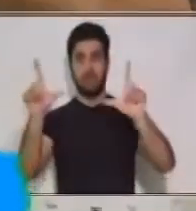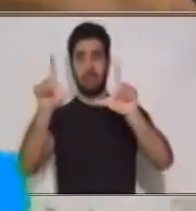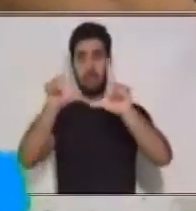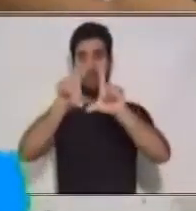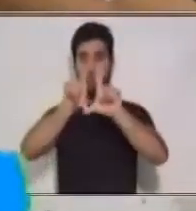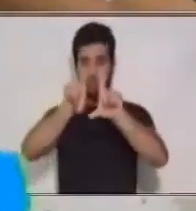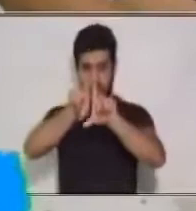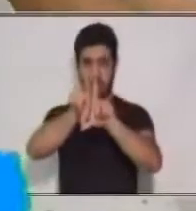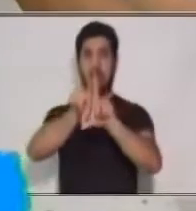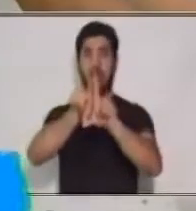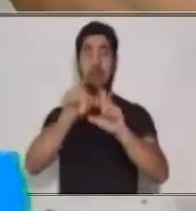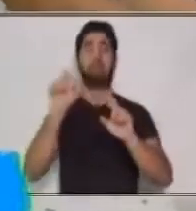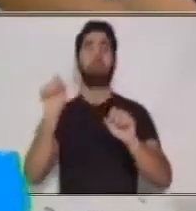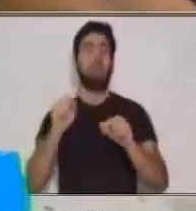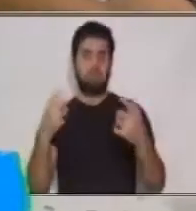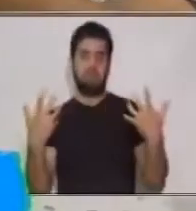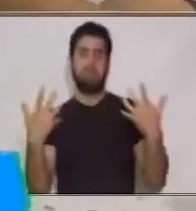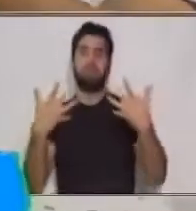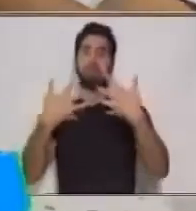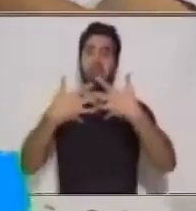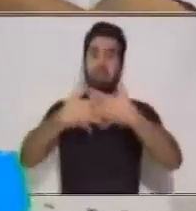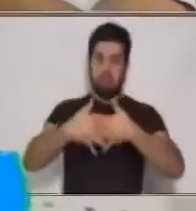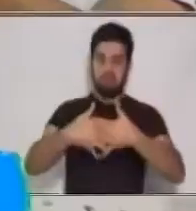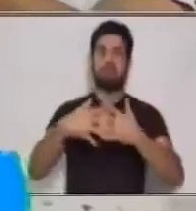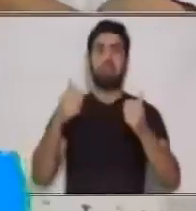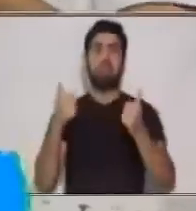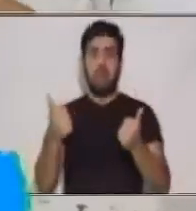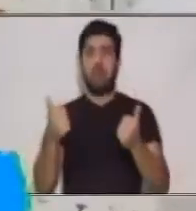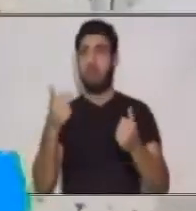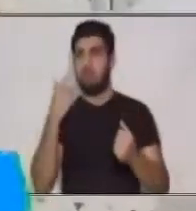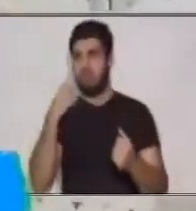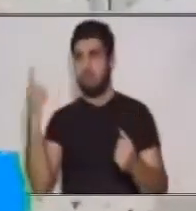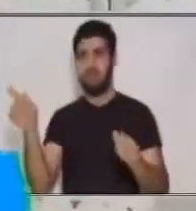Y sí son congruentes.